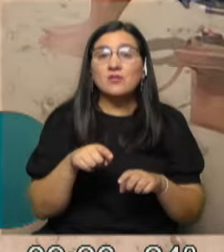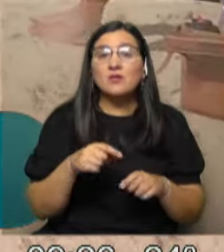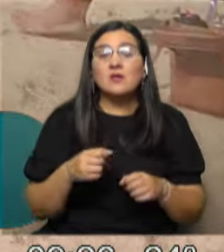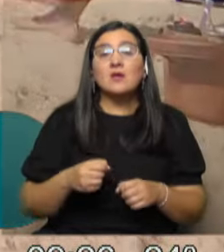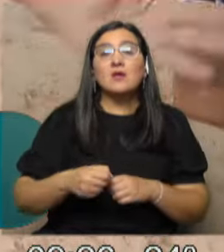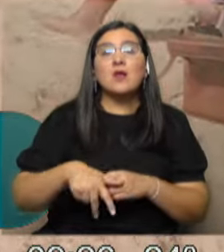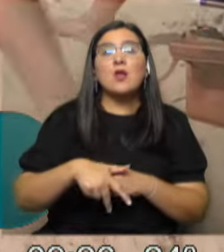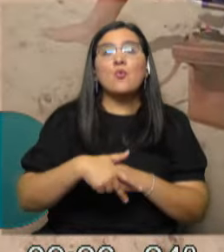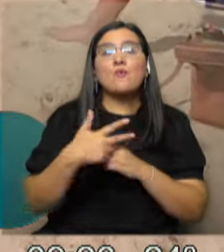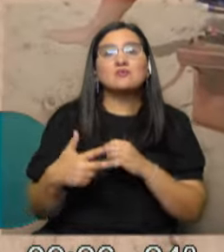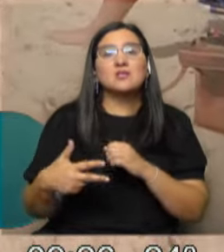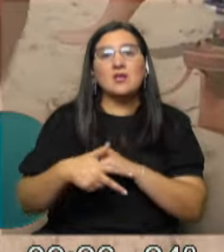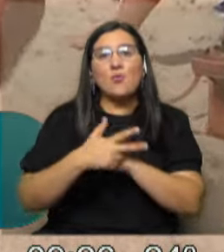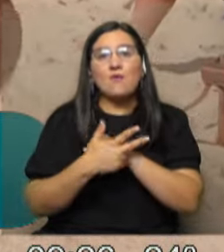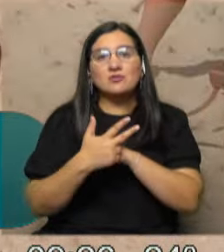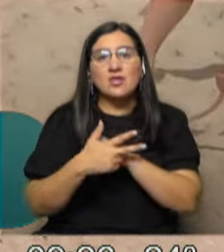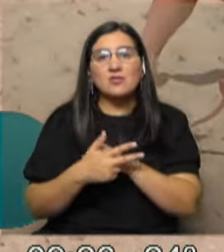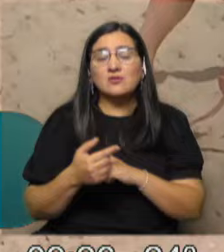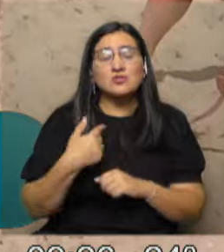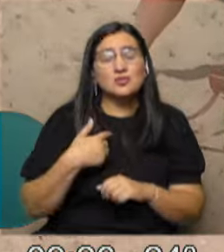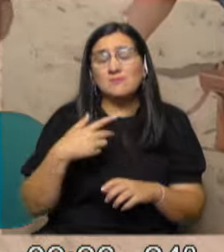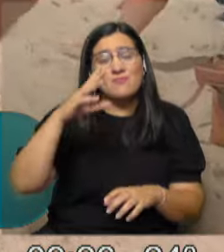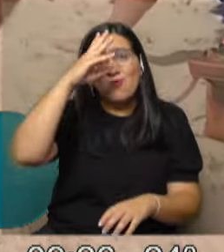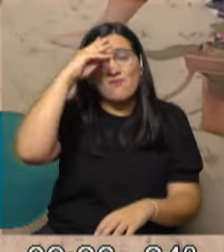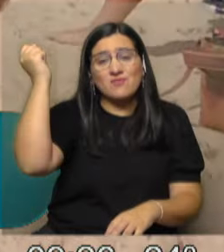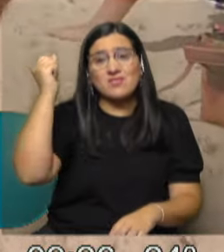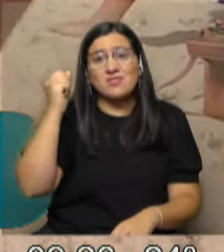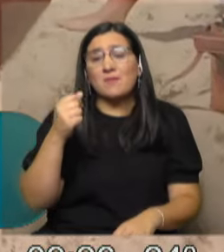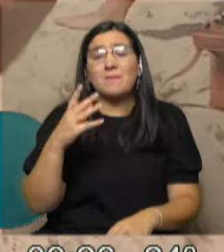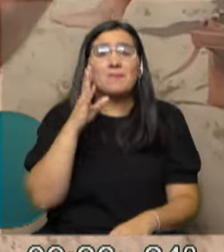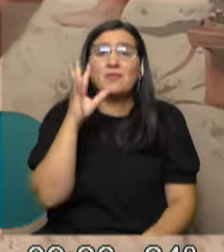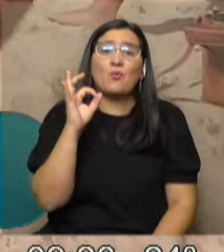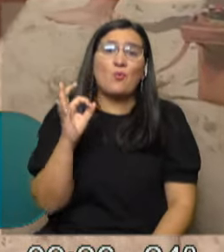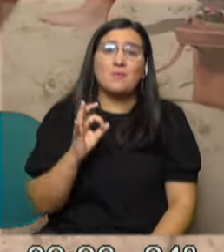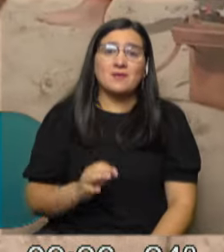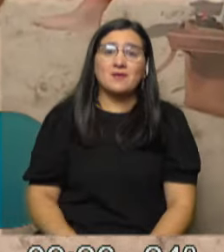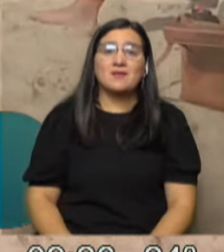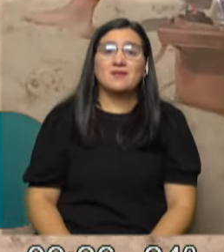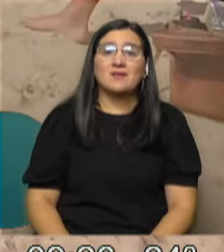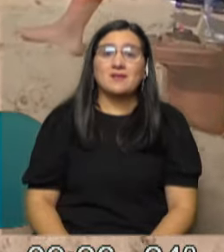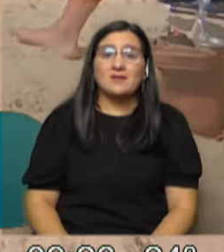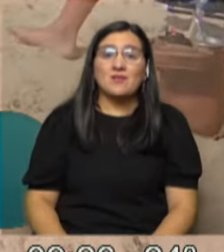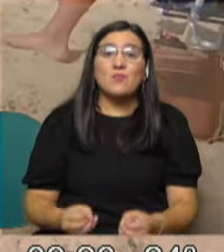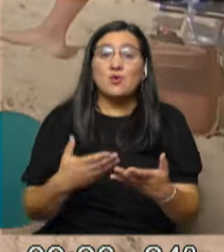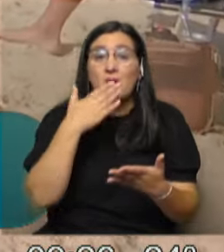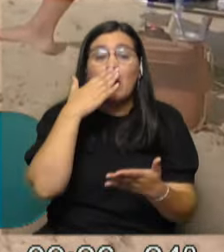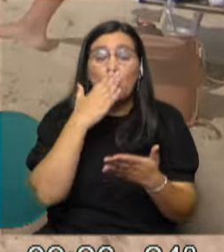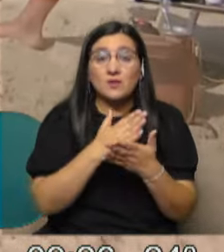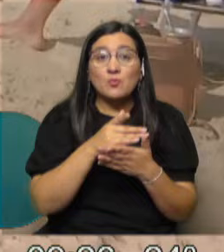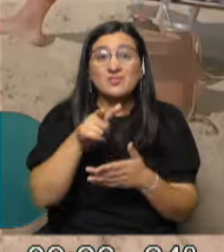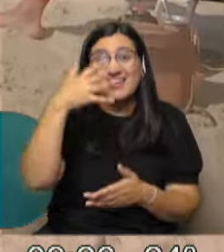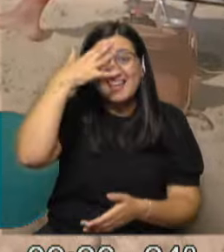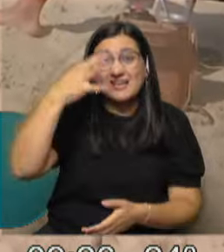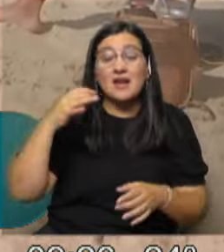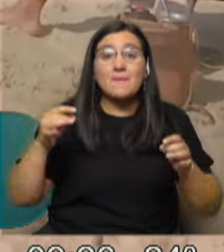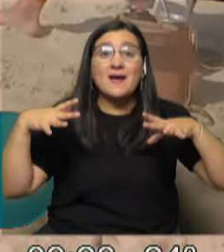Centro, ¿te acordás? No te acordás nada, vos. Claro, me falla la memoria a veces, vecino, perdóneme. Claro, bueno, vecino, a ver, la última. ¿Cree en la magia